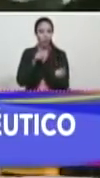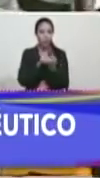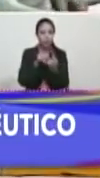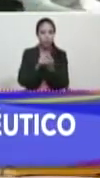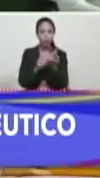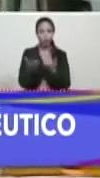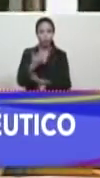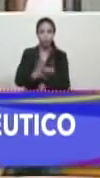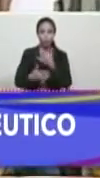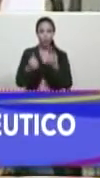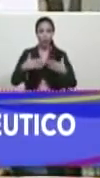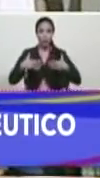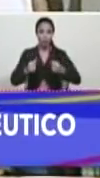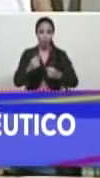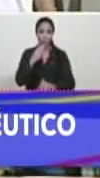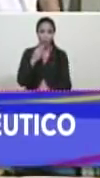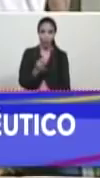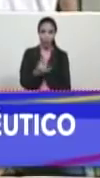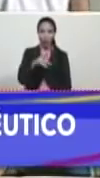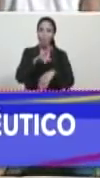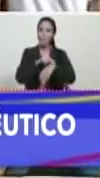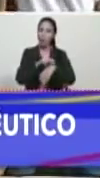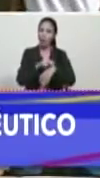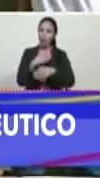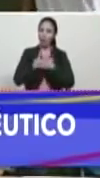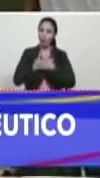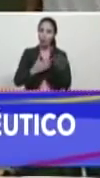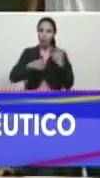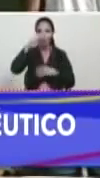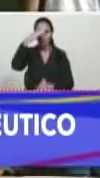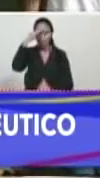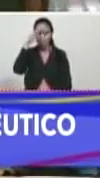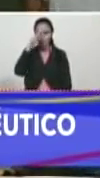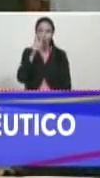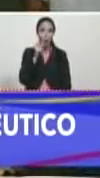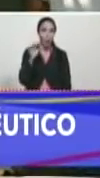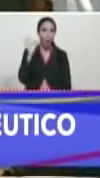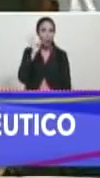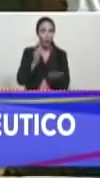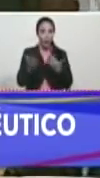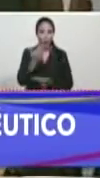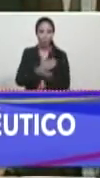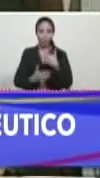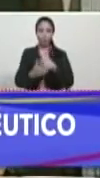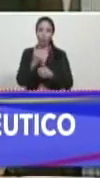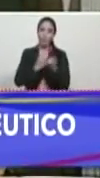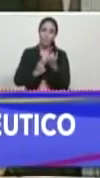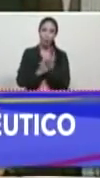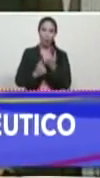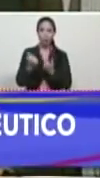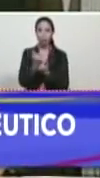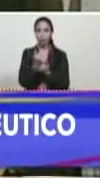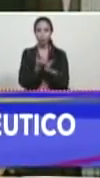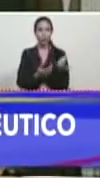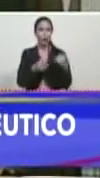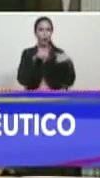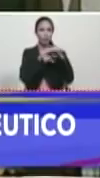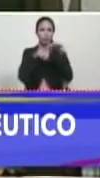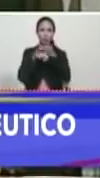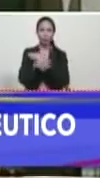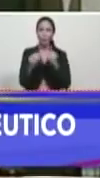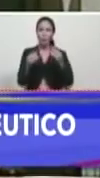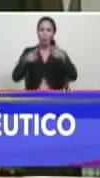solidaridad, de dar salud, son los médicos y médicas que Cuba tiene por miles en campos, ciudades,